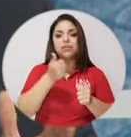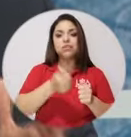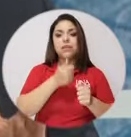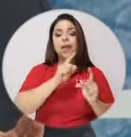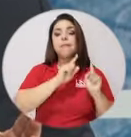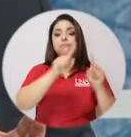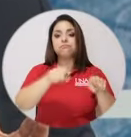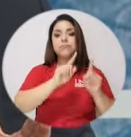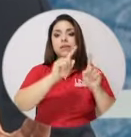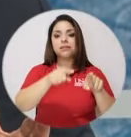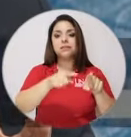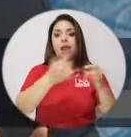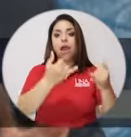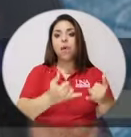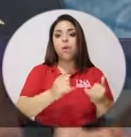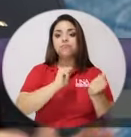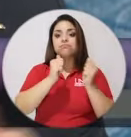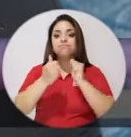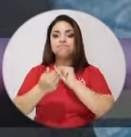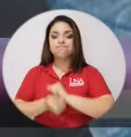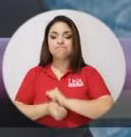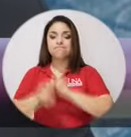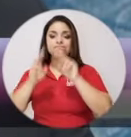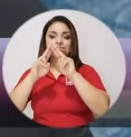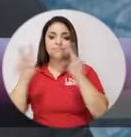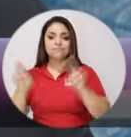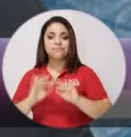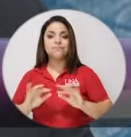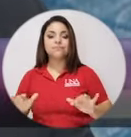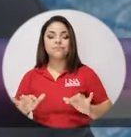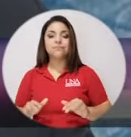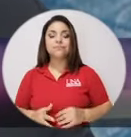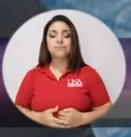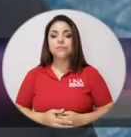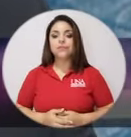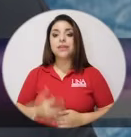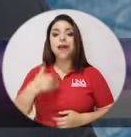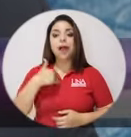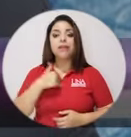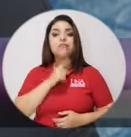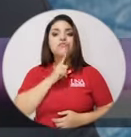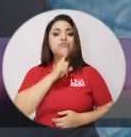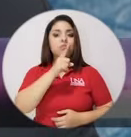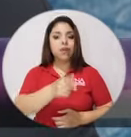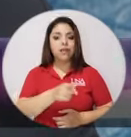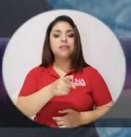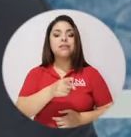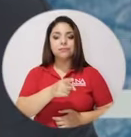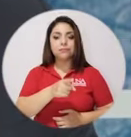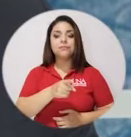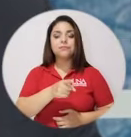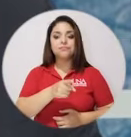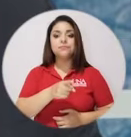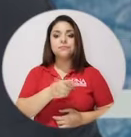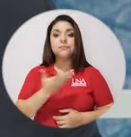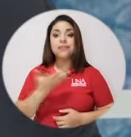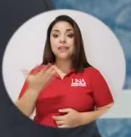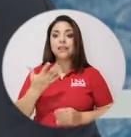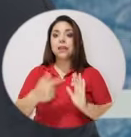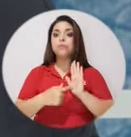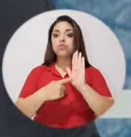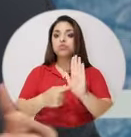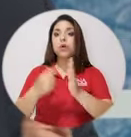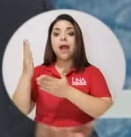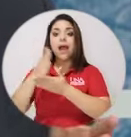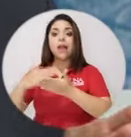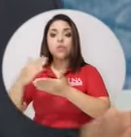era presencial a trasladarlo al tema de la presencialidad remota. Entonces hay una realidad donde reveló